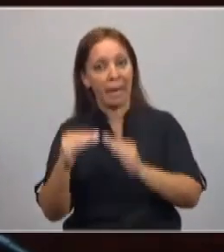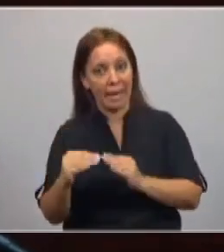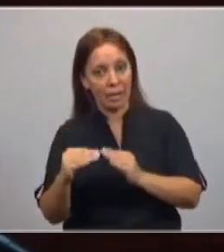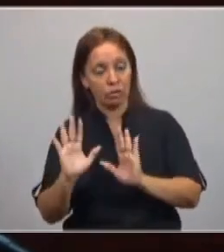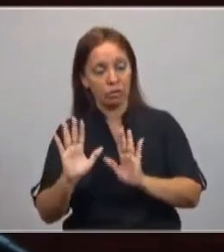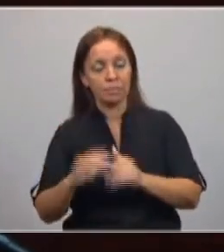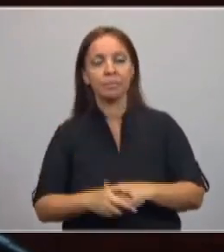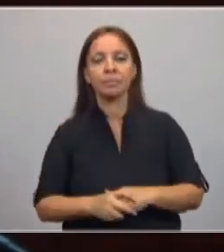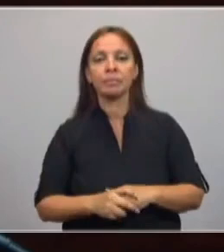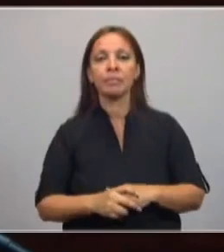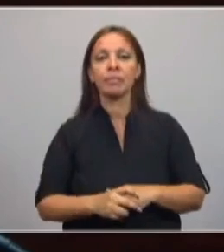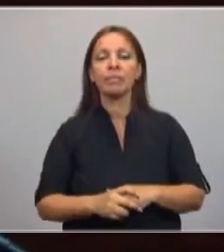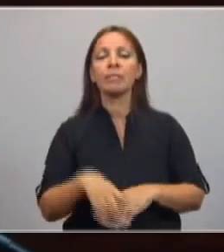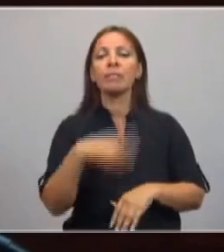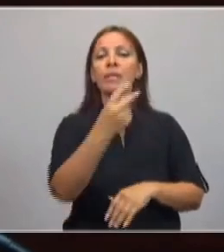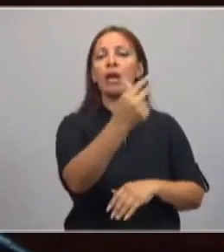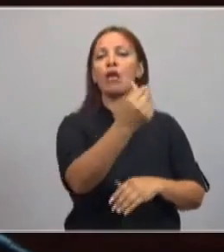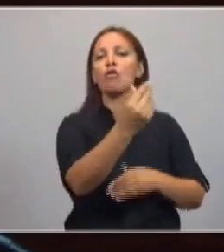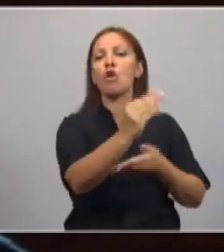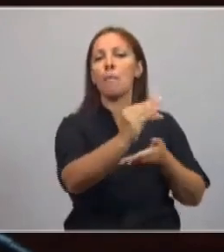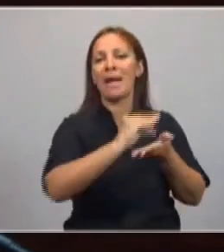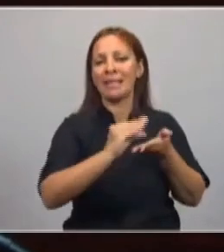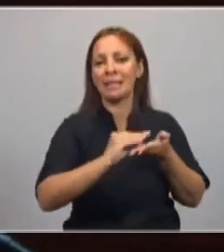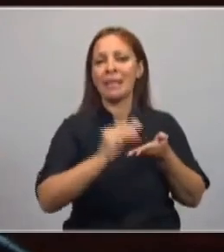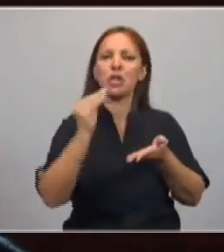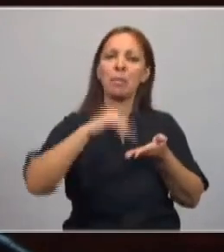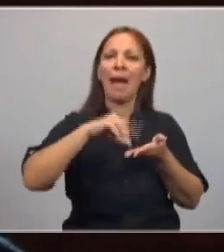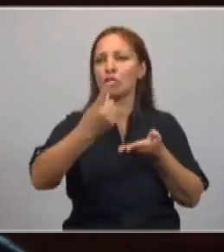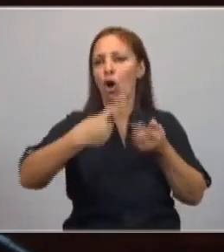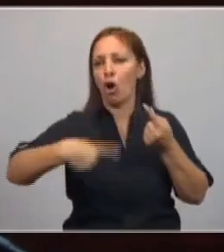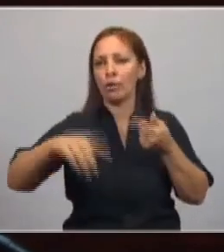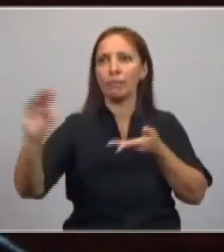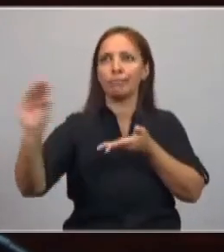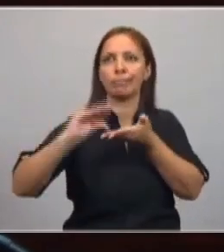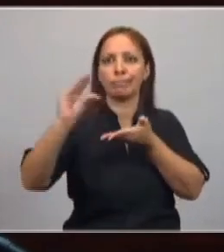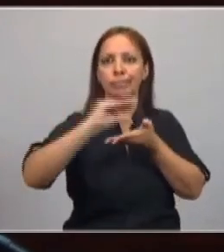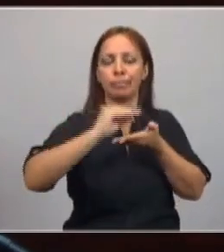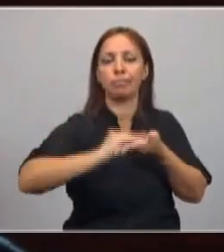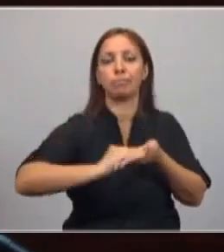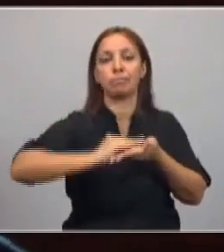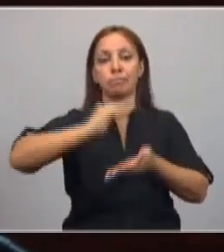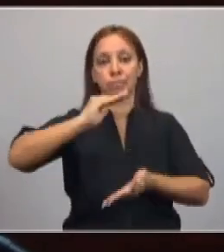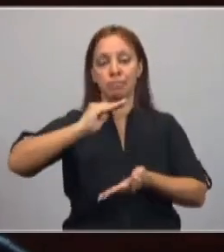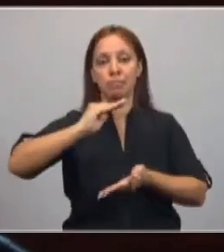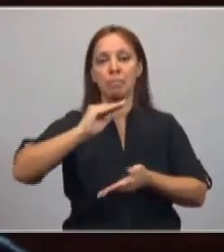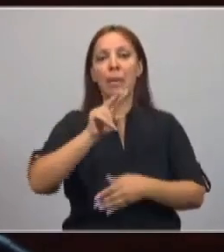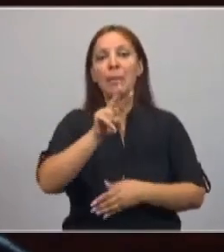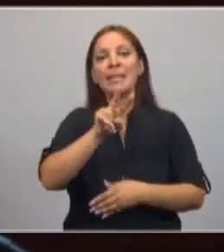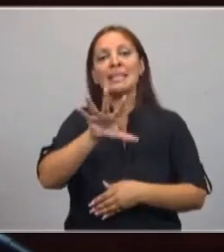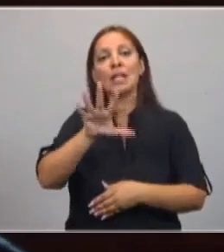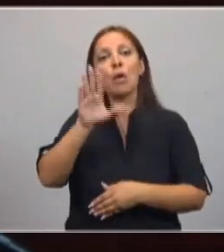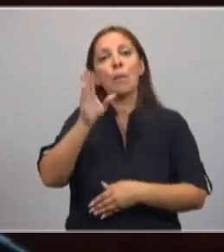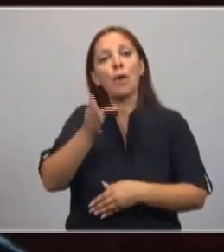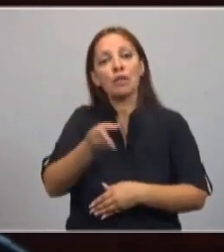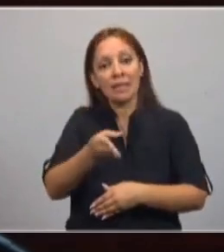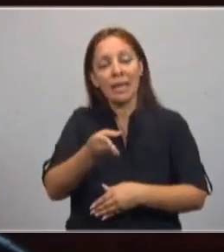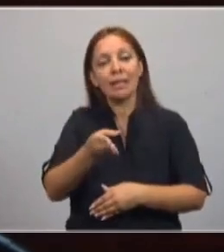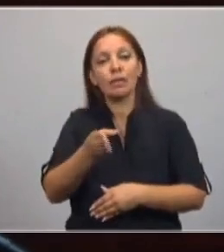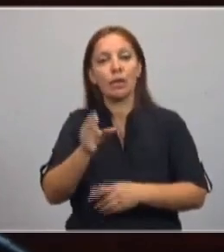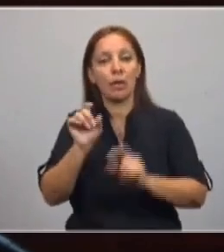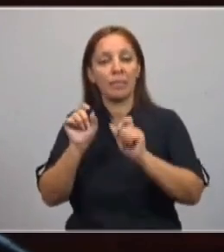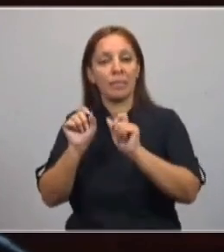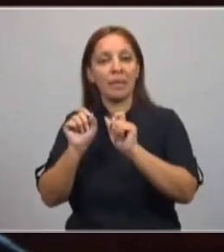Sumando coparticipación y otras transferencias, nuestra provincia alcanzó menos del 25% del total de